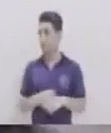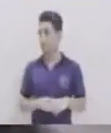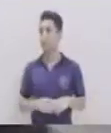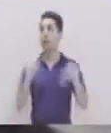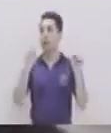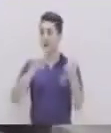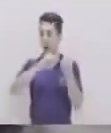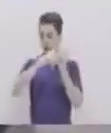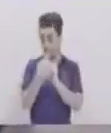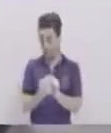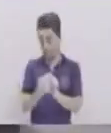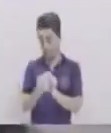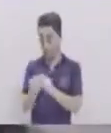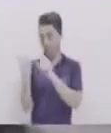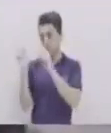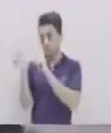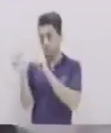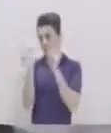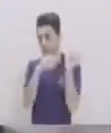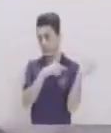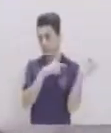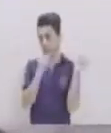de izquierda a derecha, 5 veces.